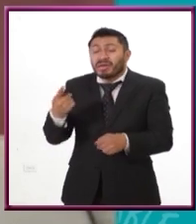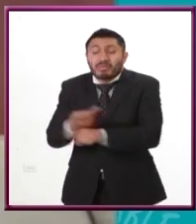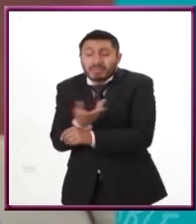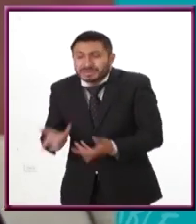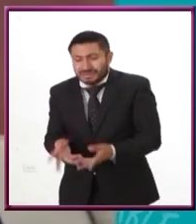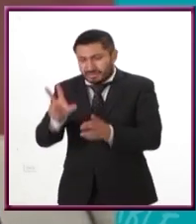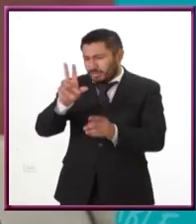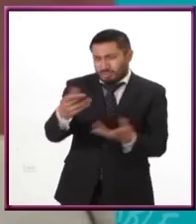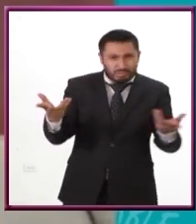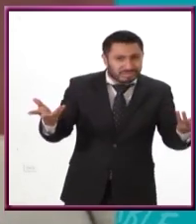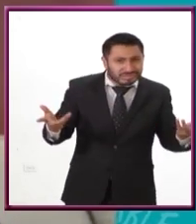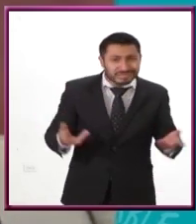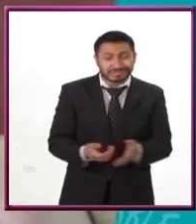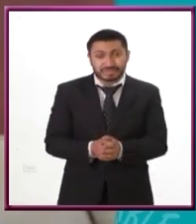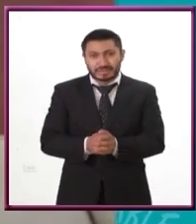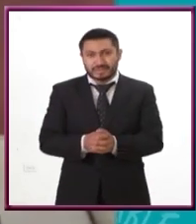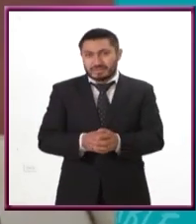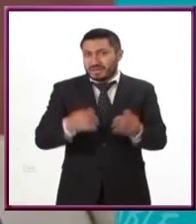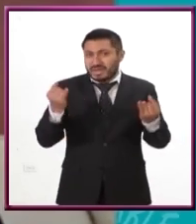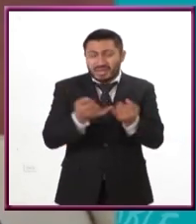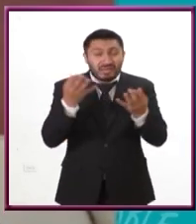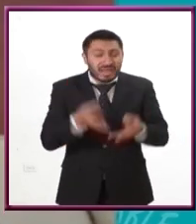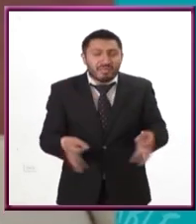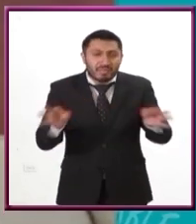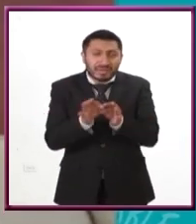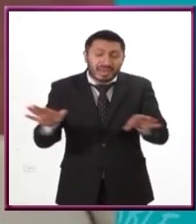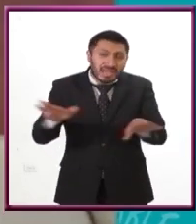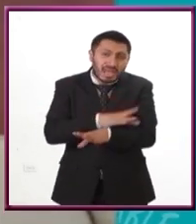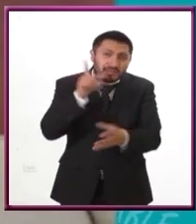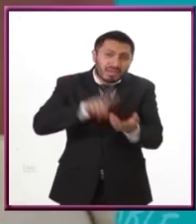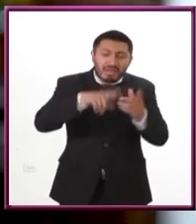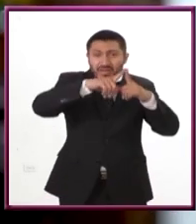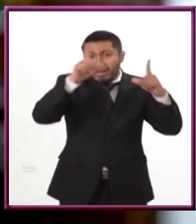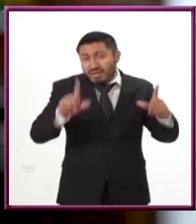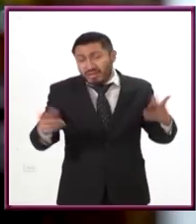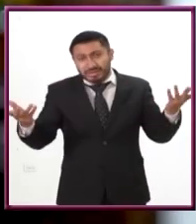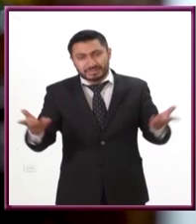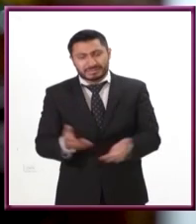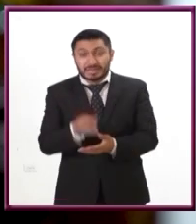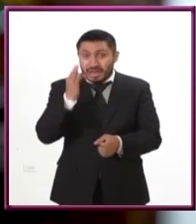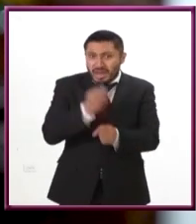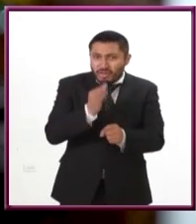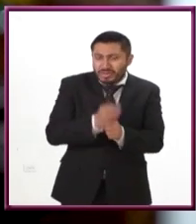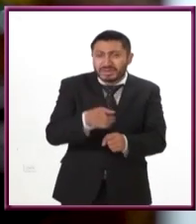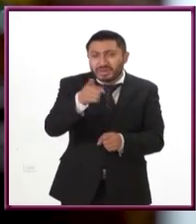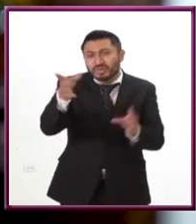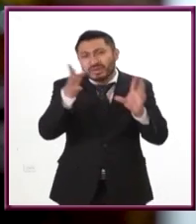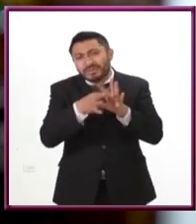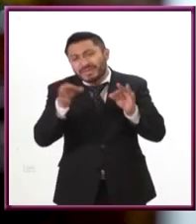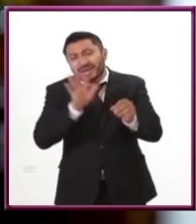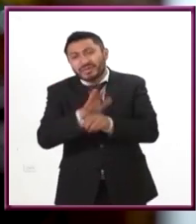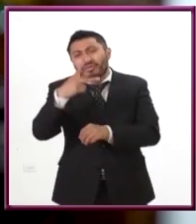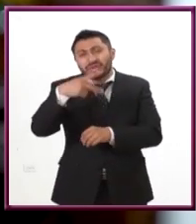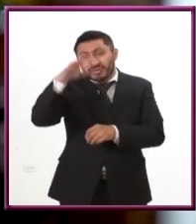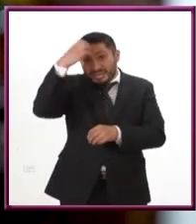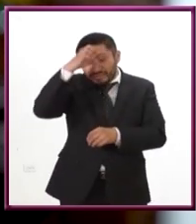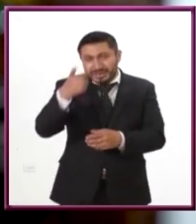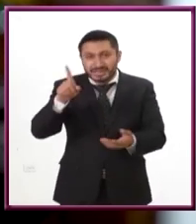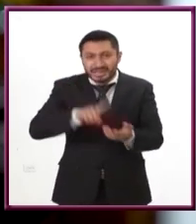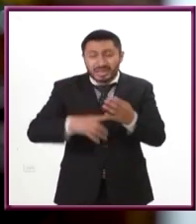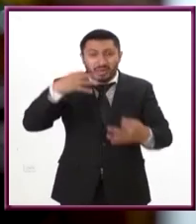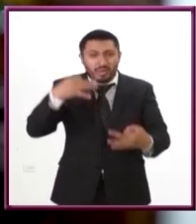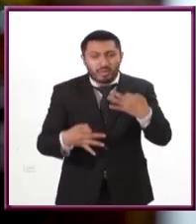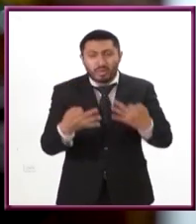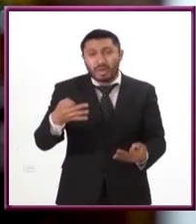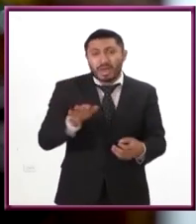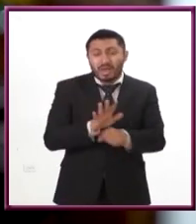autodeterminación, tocar vidas para que pues haga un cambio también en nuestro país. ¿Podrías decirnos, en este proceso que viviste en